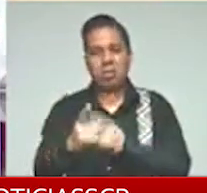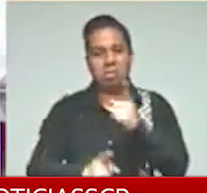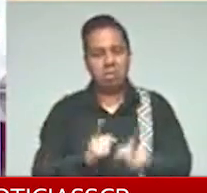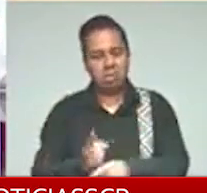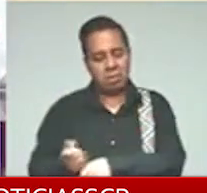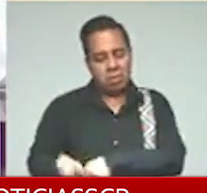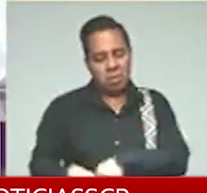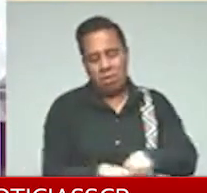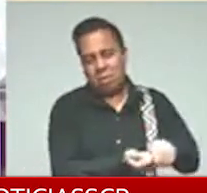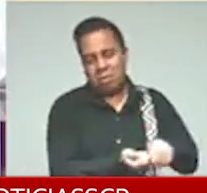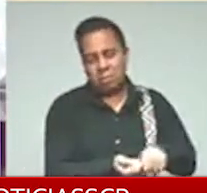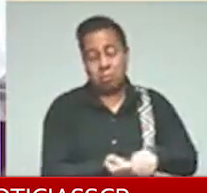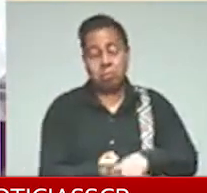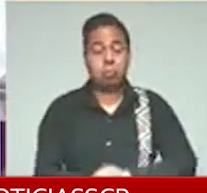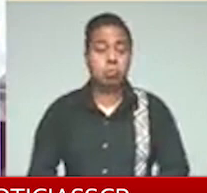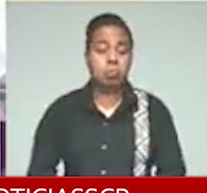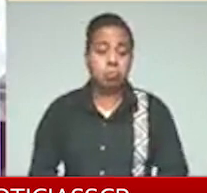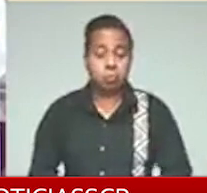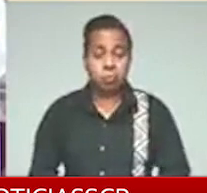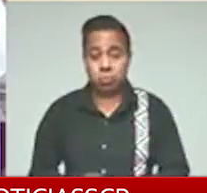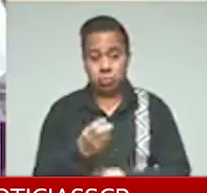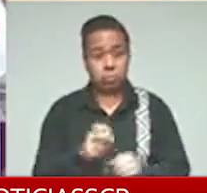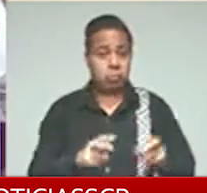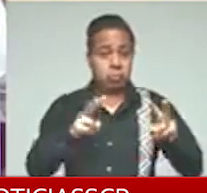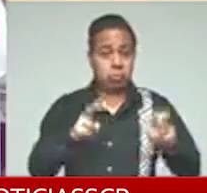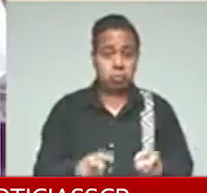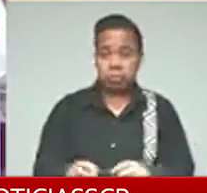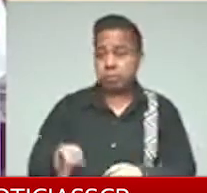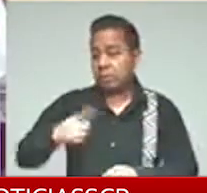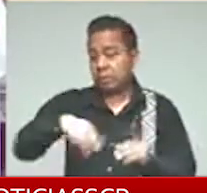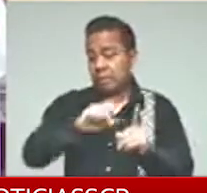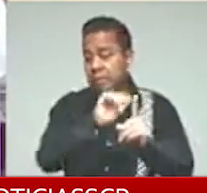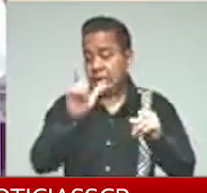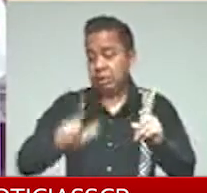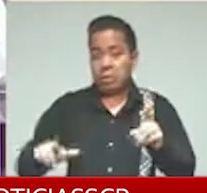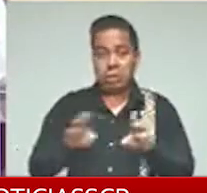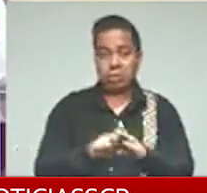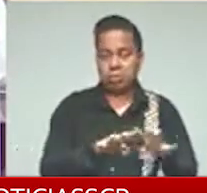estado hoy en la agenda nacional